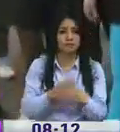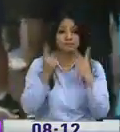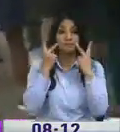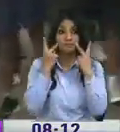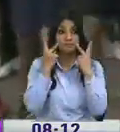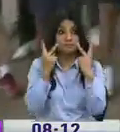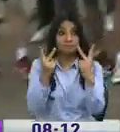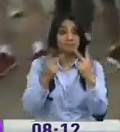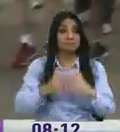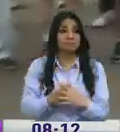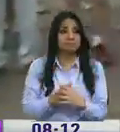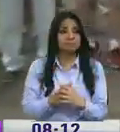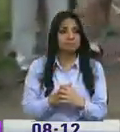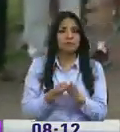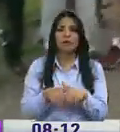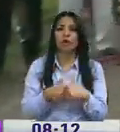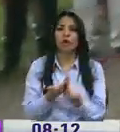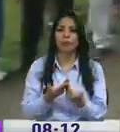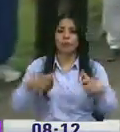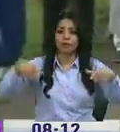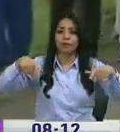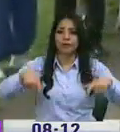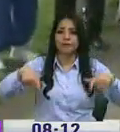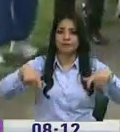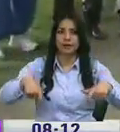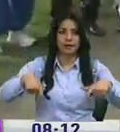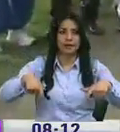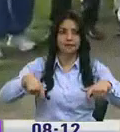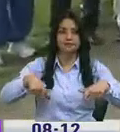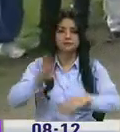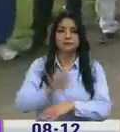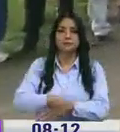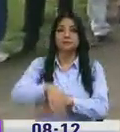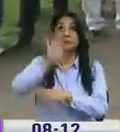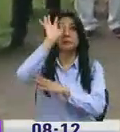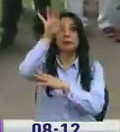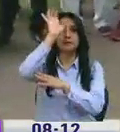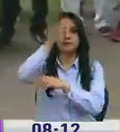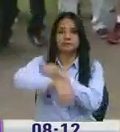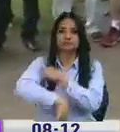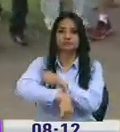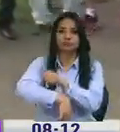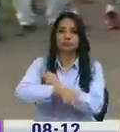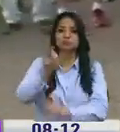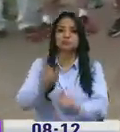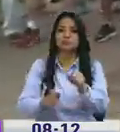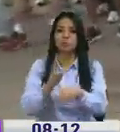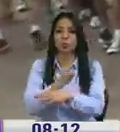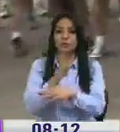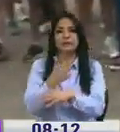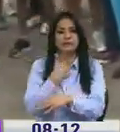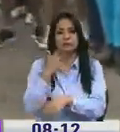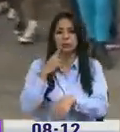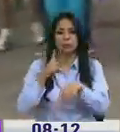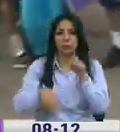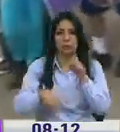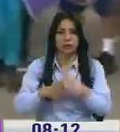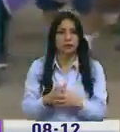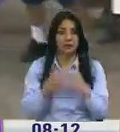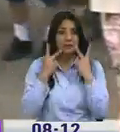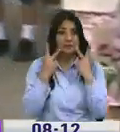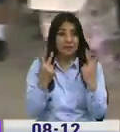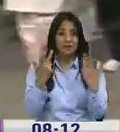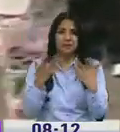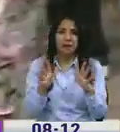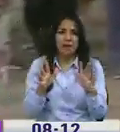en imágenes como se encuentra en la cancha de paz que dillinger cultivos a la ciudadanía imagínense ha llovido